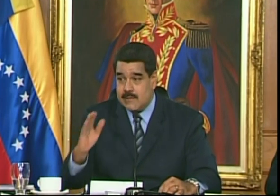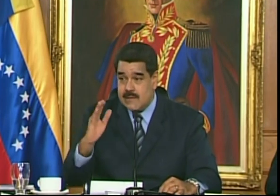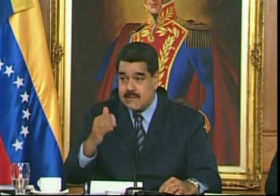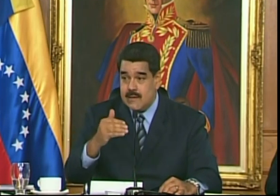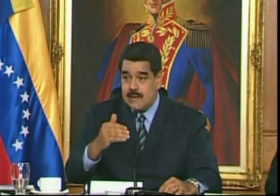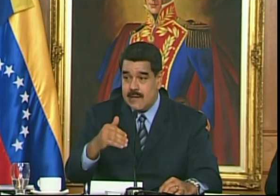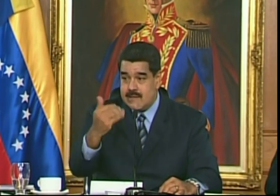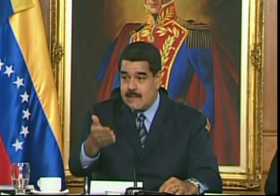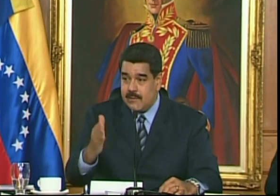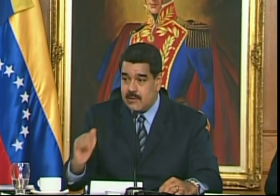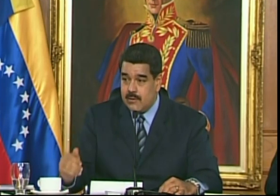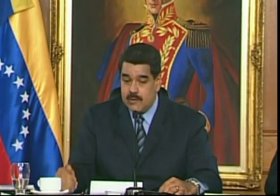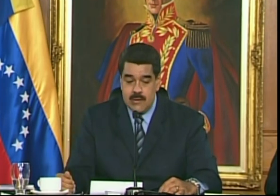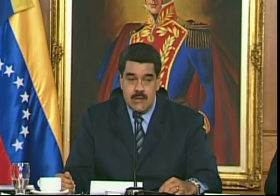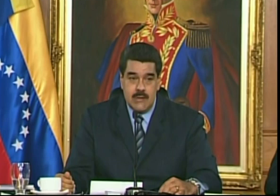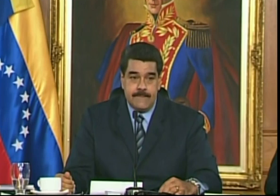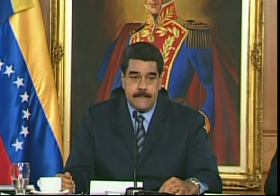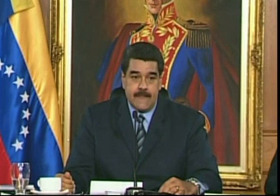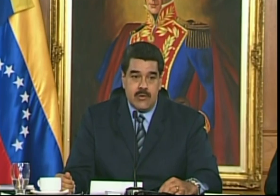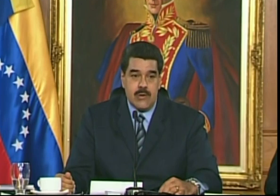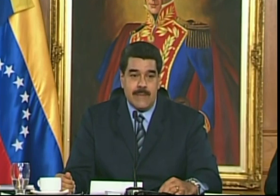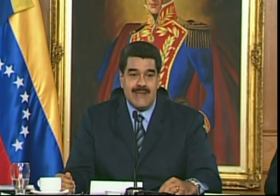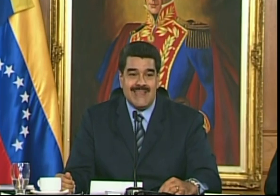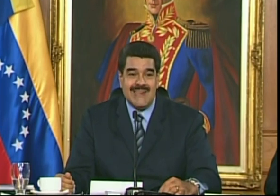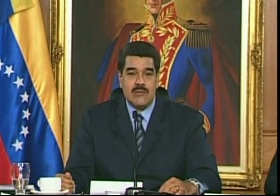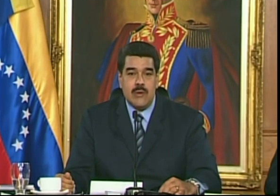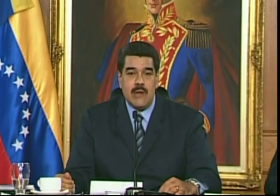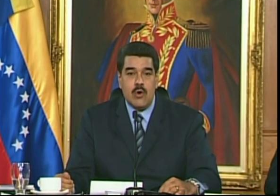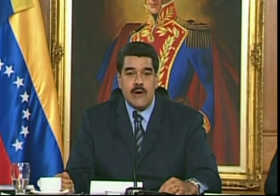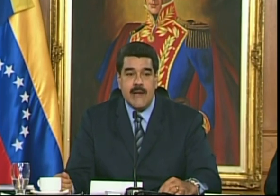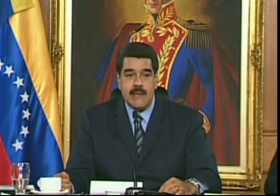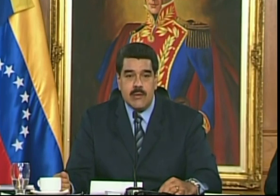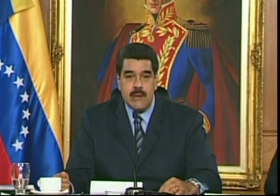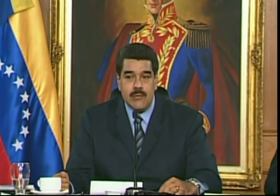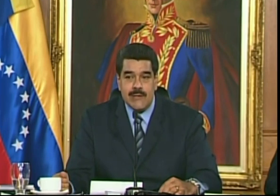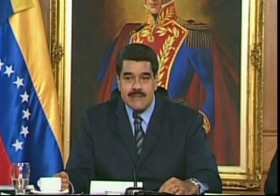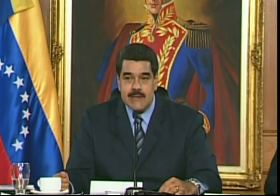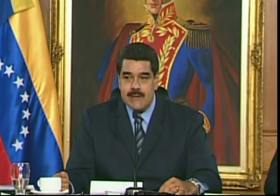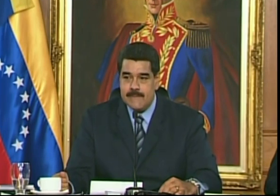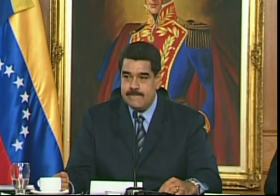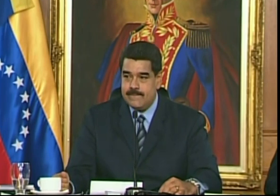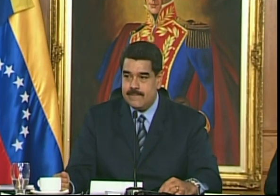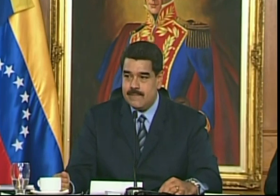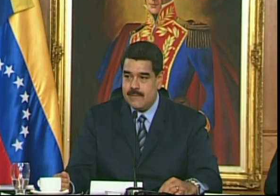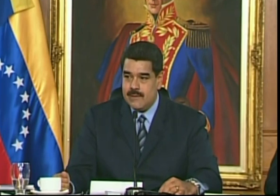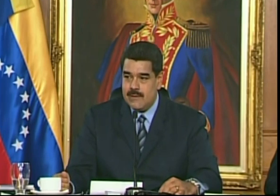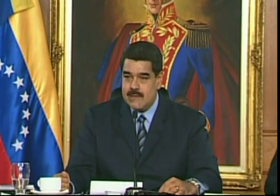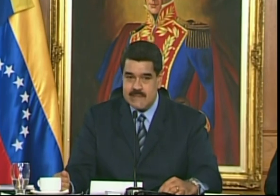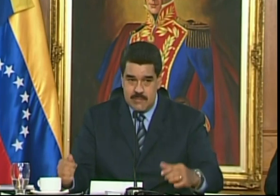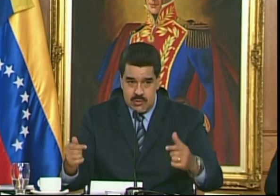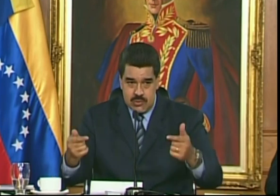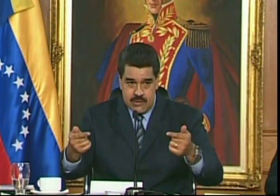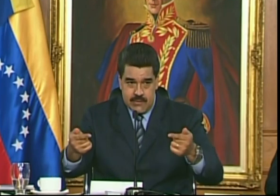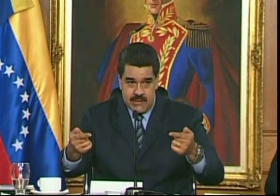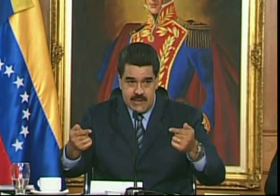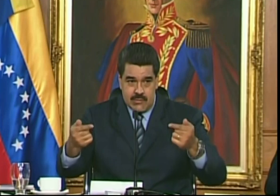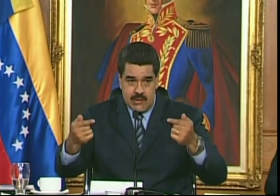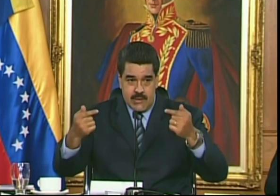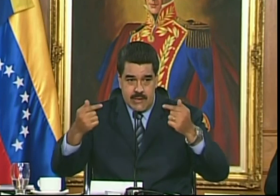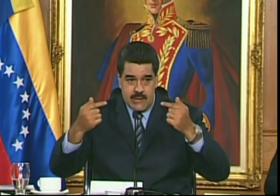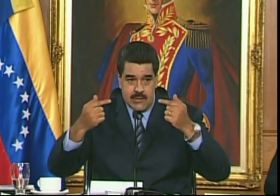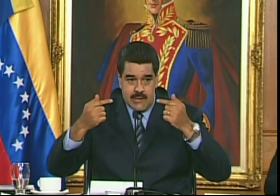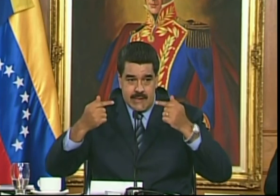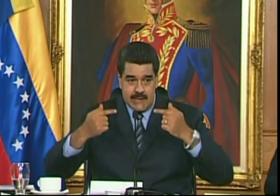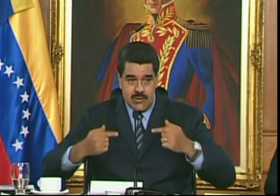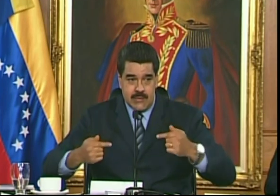da gracias a la gente esa, a ese tipo de teórico. Lo llaman intelectuales orgánicos de la burguesía. Así como nosotros tenemos